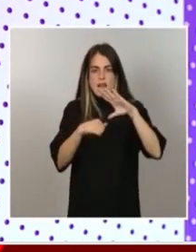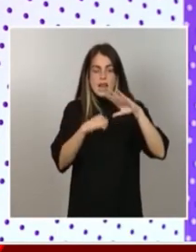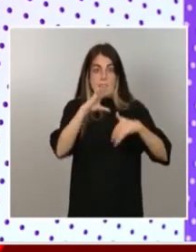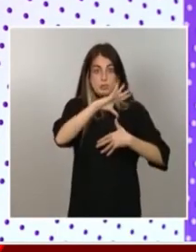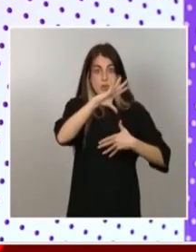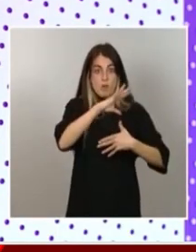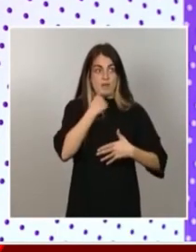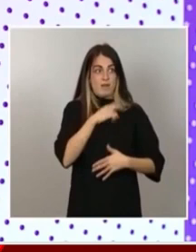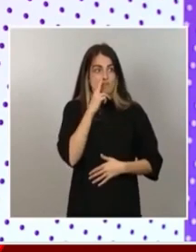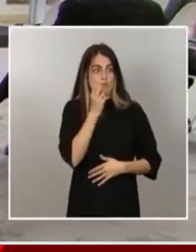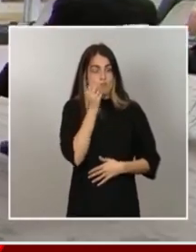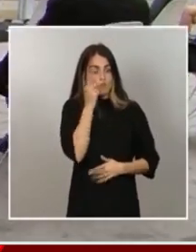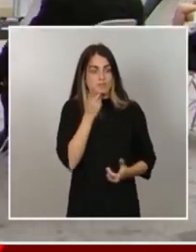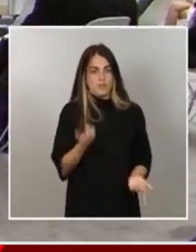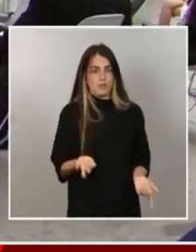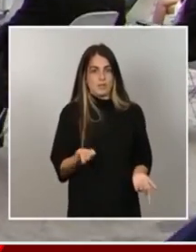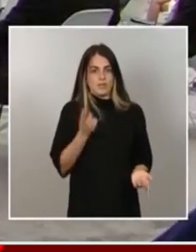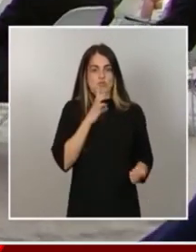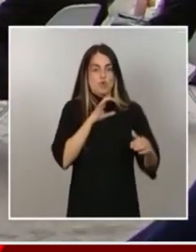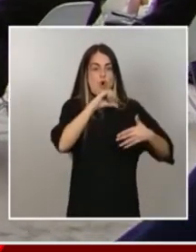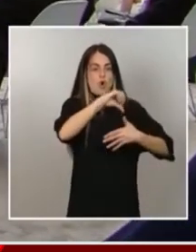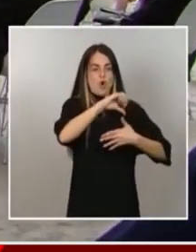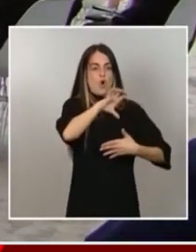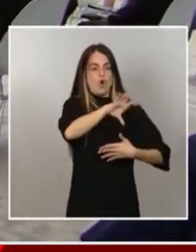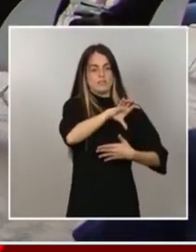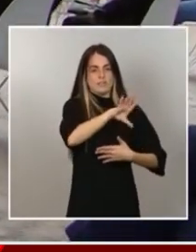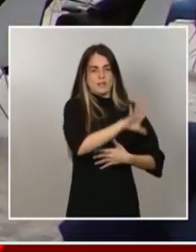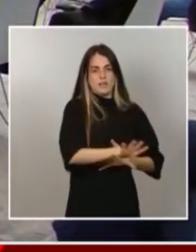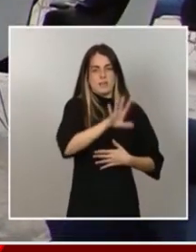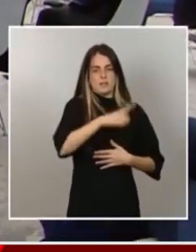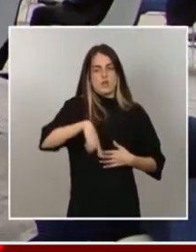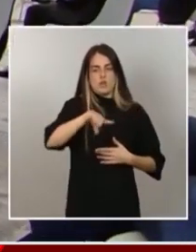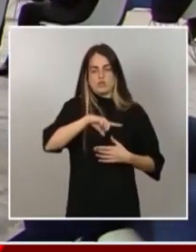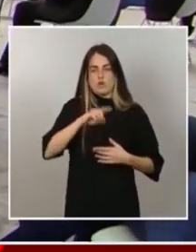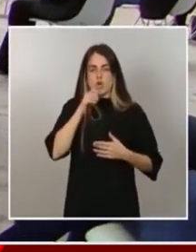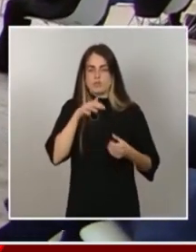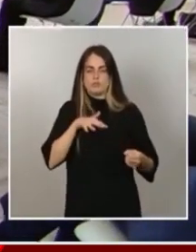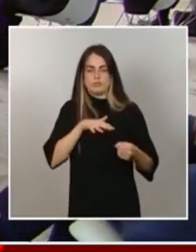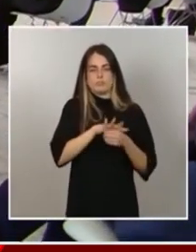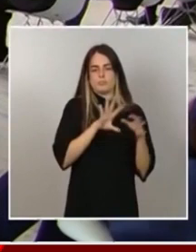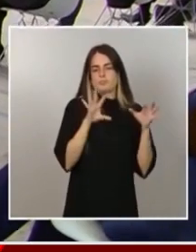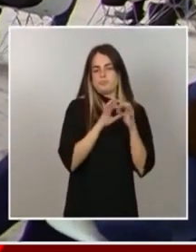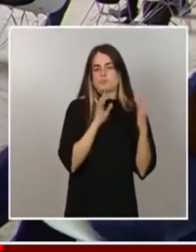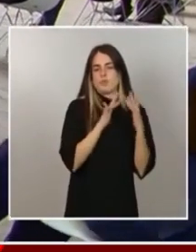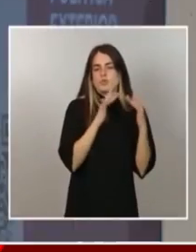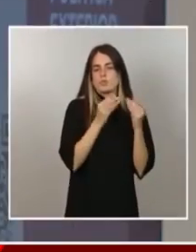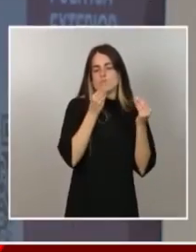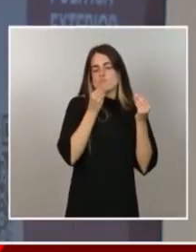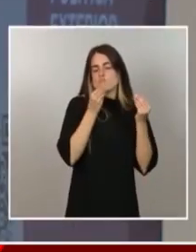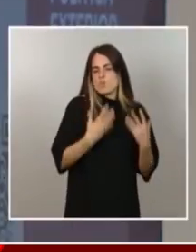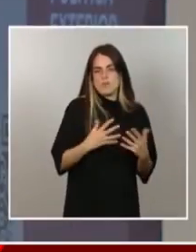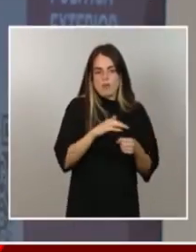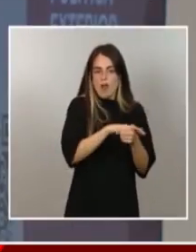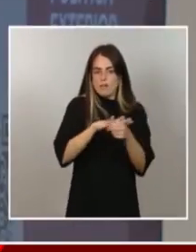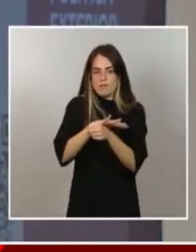durante mucho tiempo sigamos viviendo en un Estado de Derecho. Y yo creo que lógicamente tiene sus límites. Él cree que no, pero